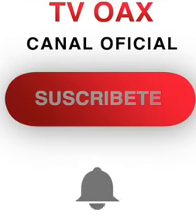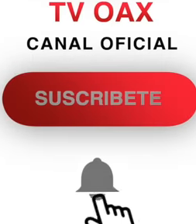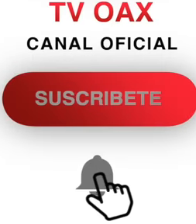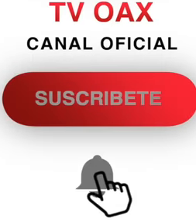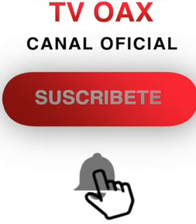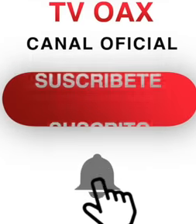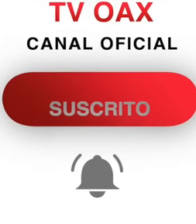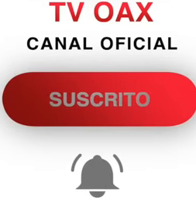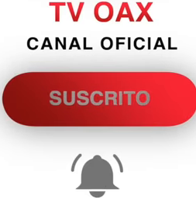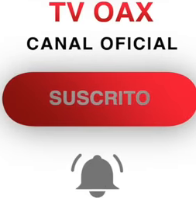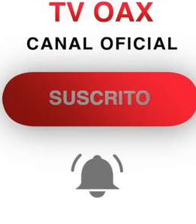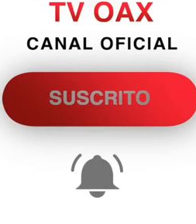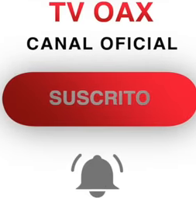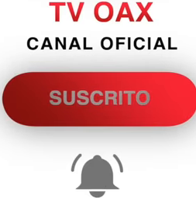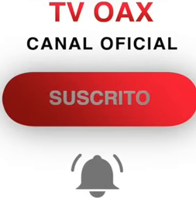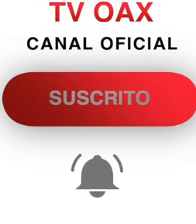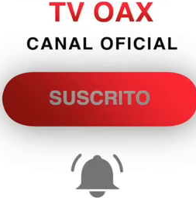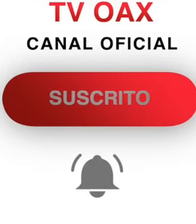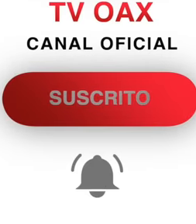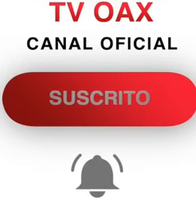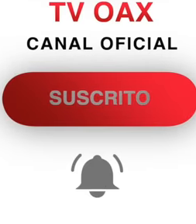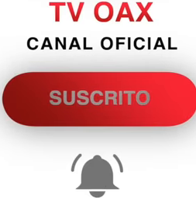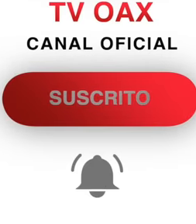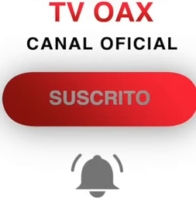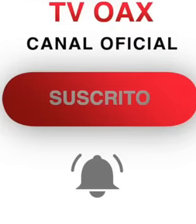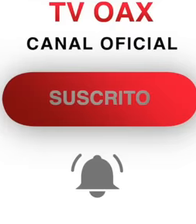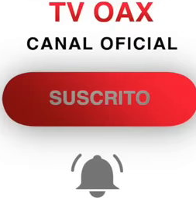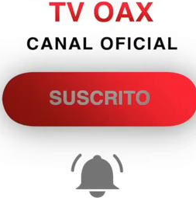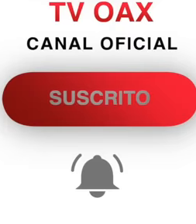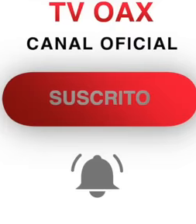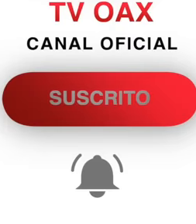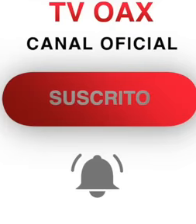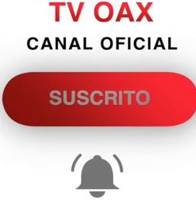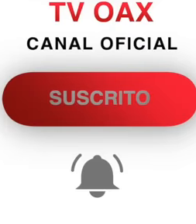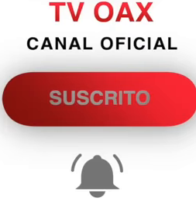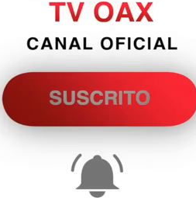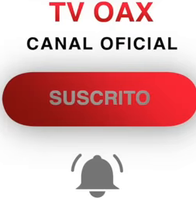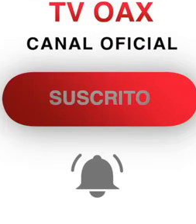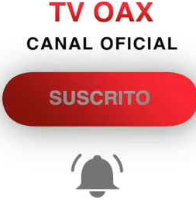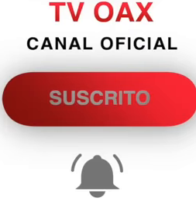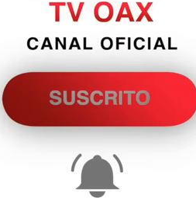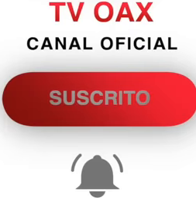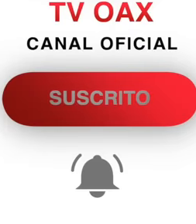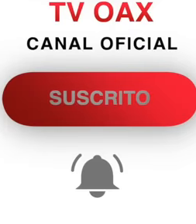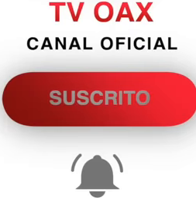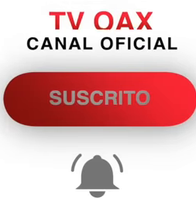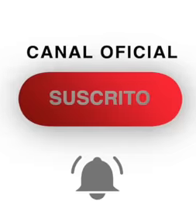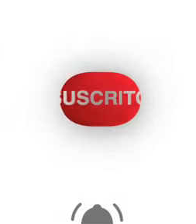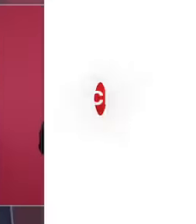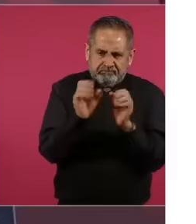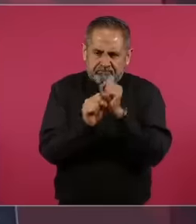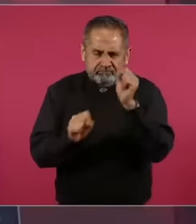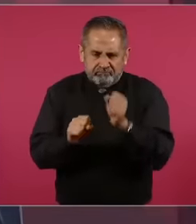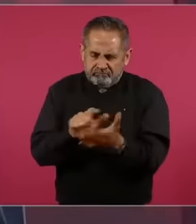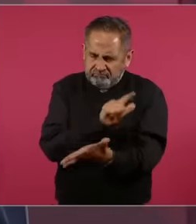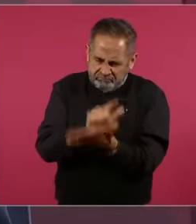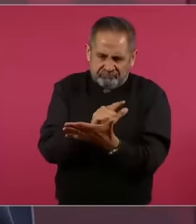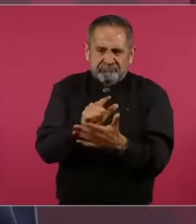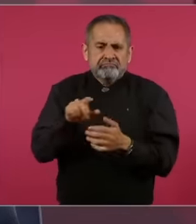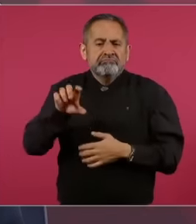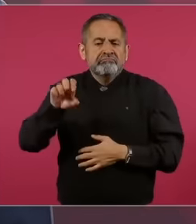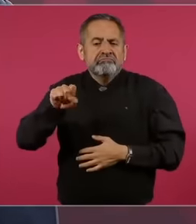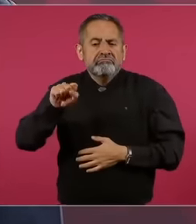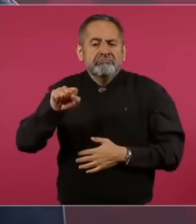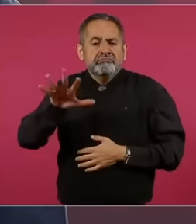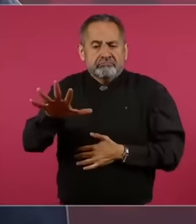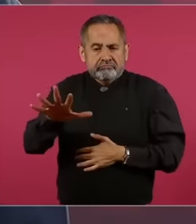estaba de 67 años en adelante y ya se establece 65,